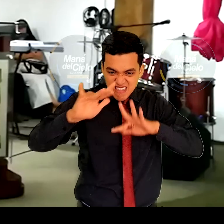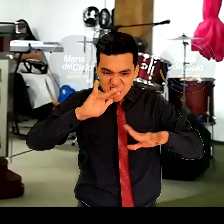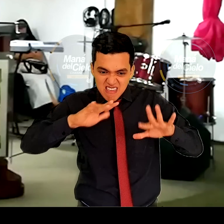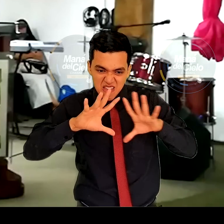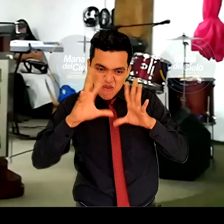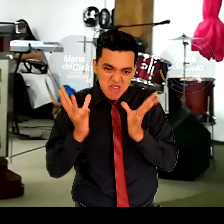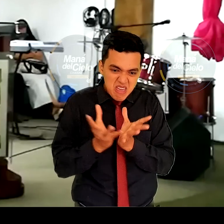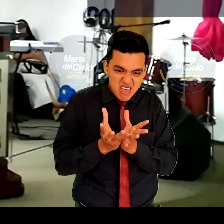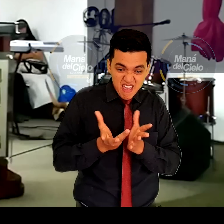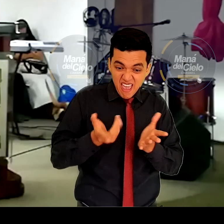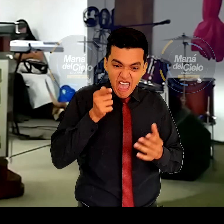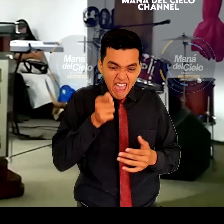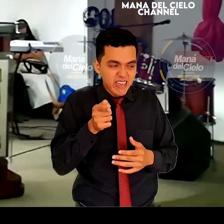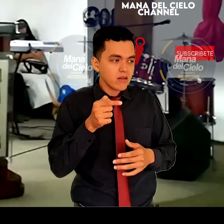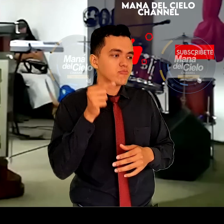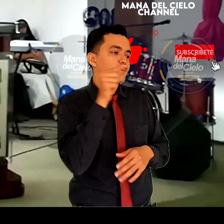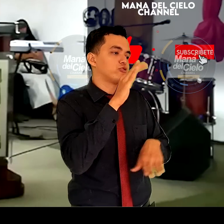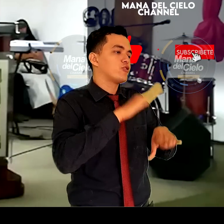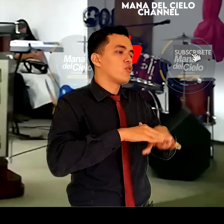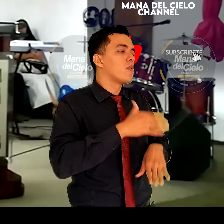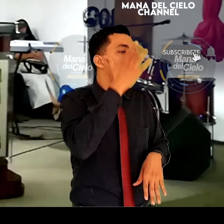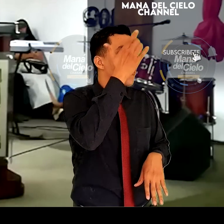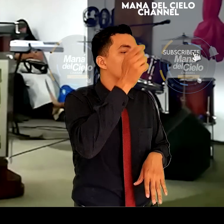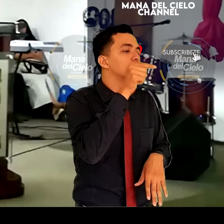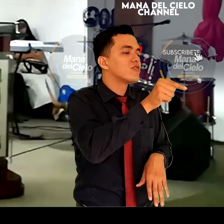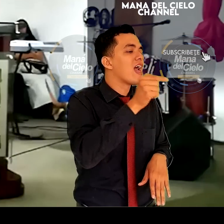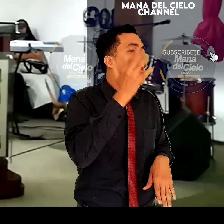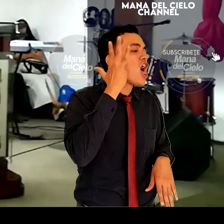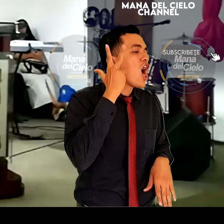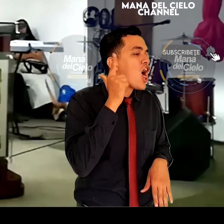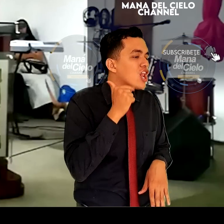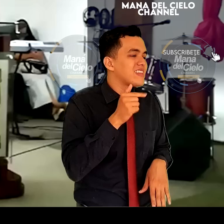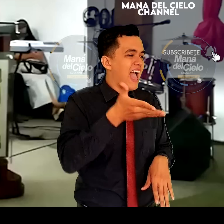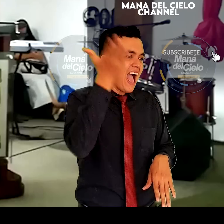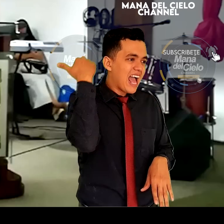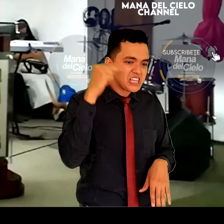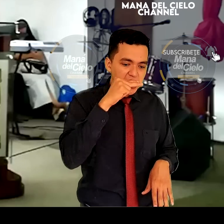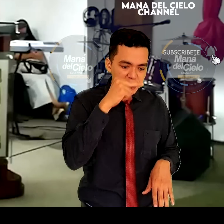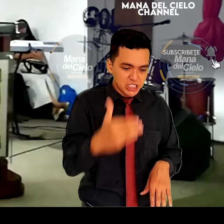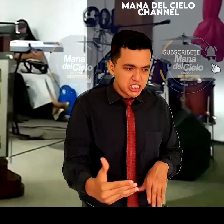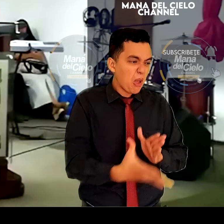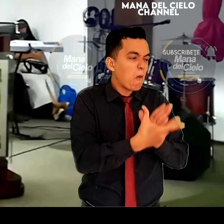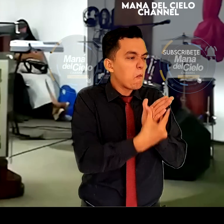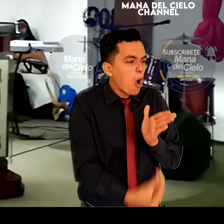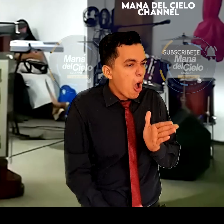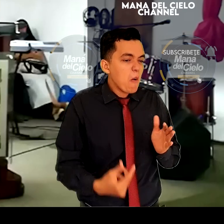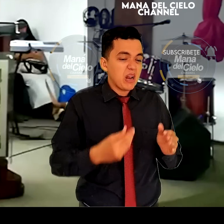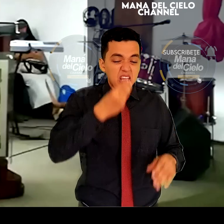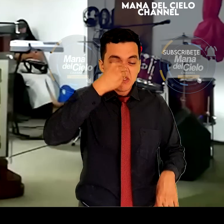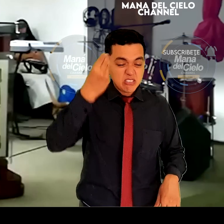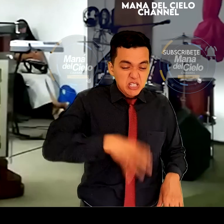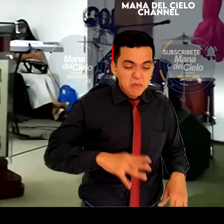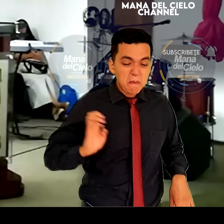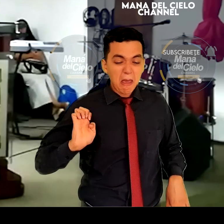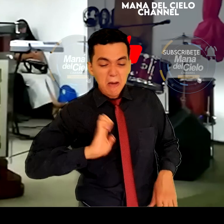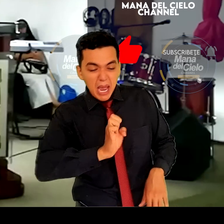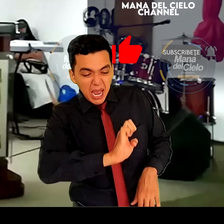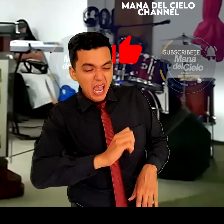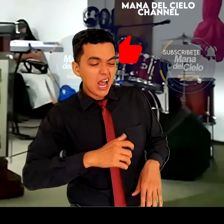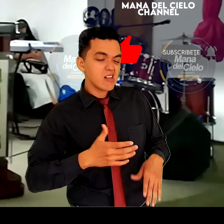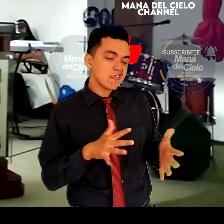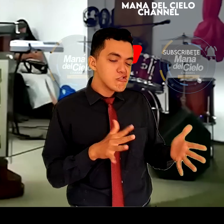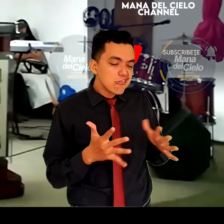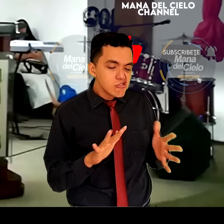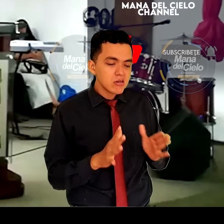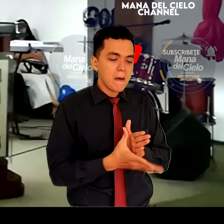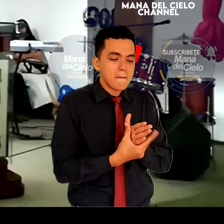un evangelio de miseria. Y aunque yo no me voy a parar en este púlpito como se paró un predicador en Estados Unidos a decirle a la gente: el